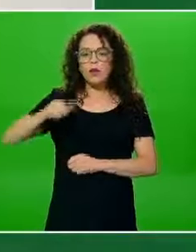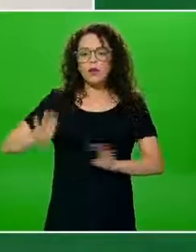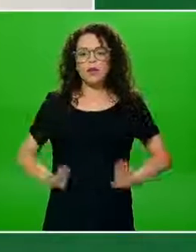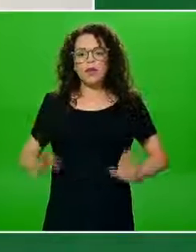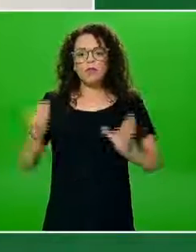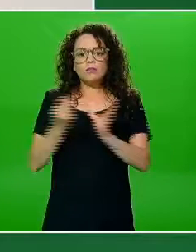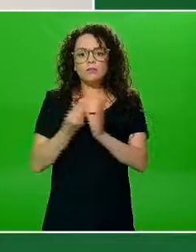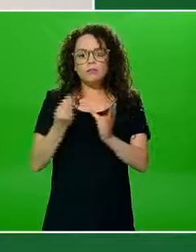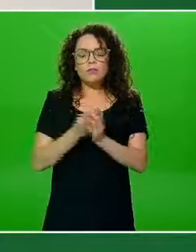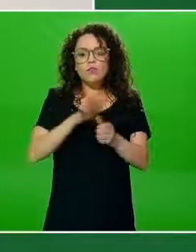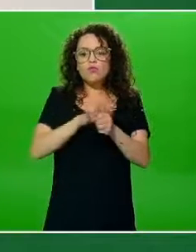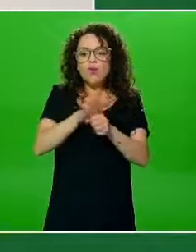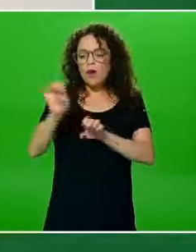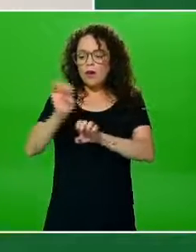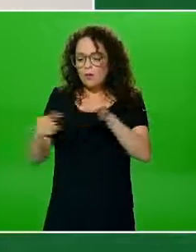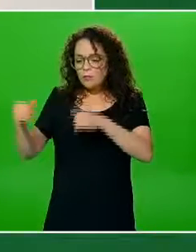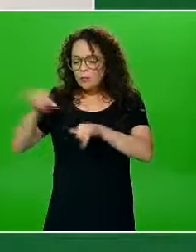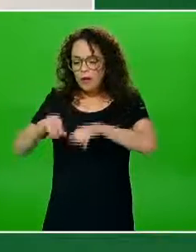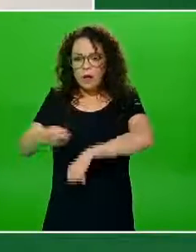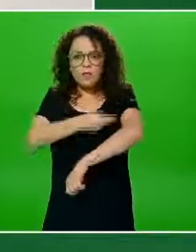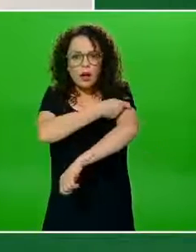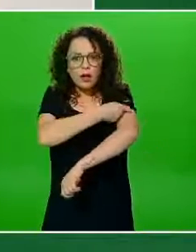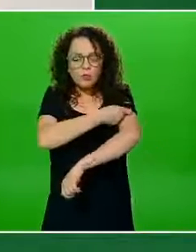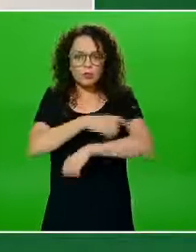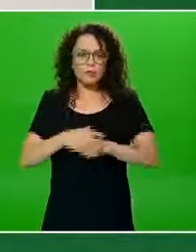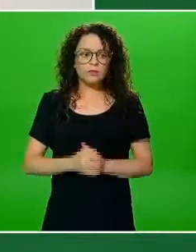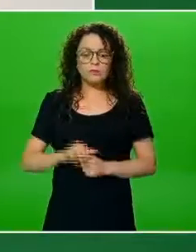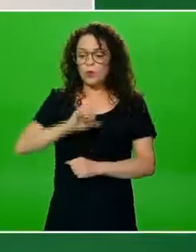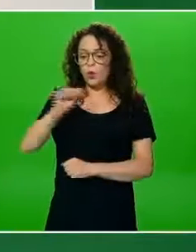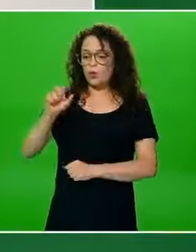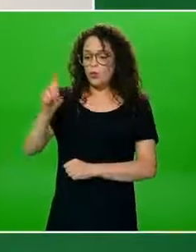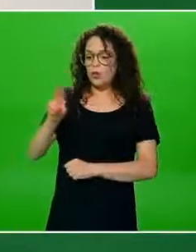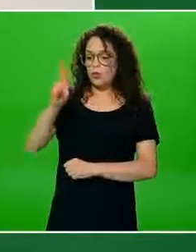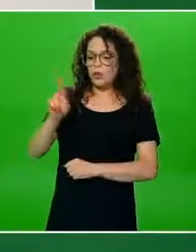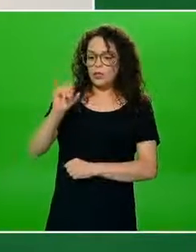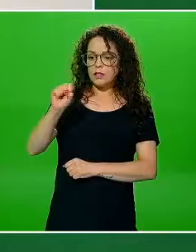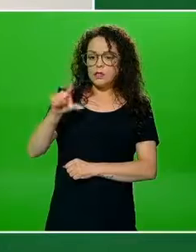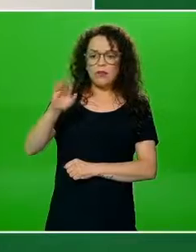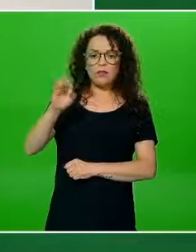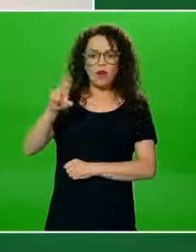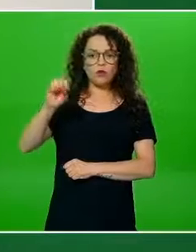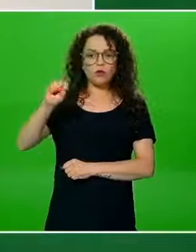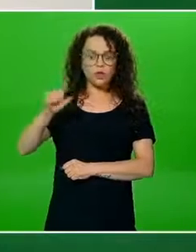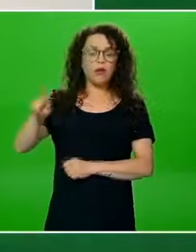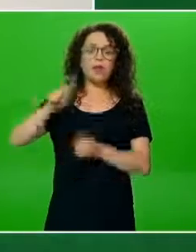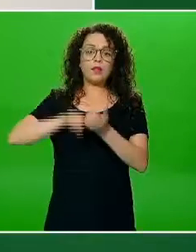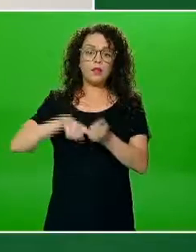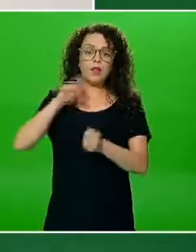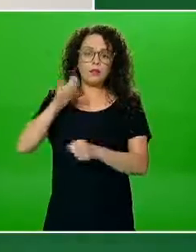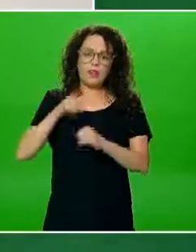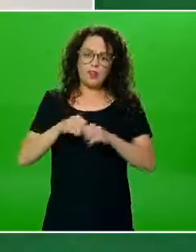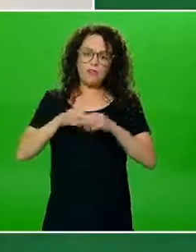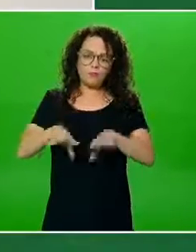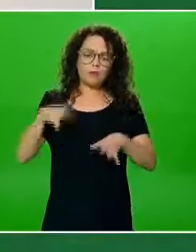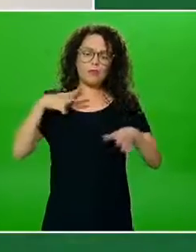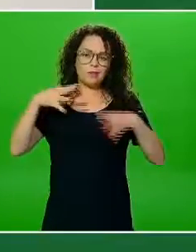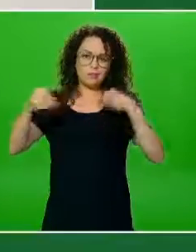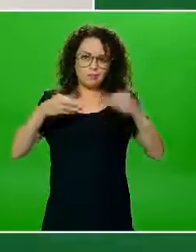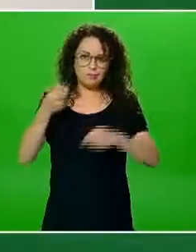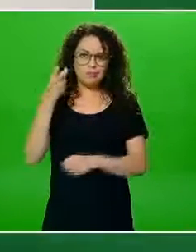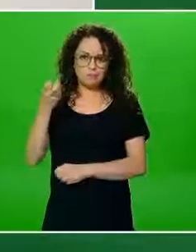la información de la dirección de área del doctor Cristian Zaragoza, que es la dirección de información epidemiológica, y que